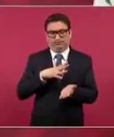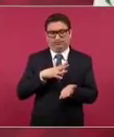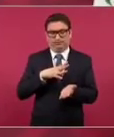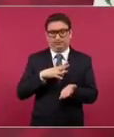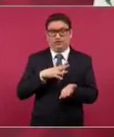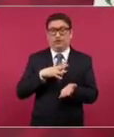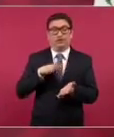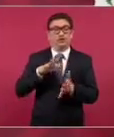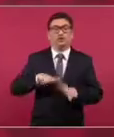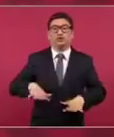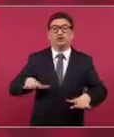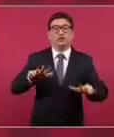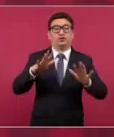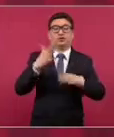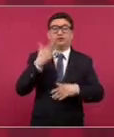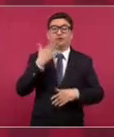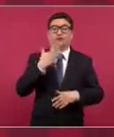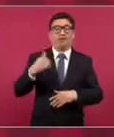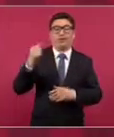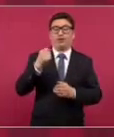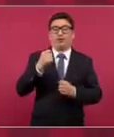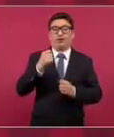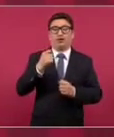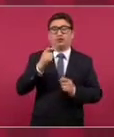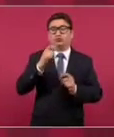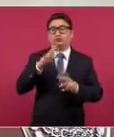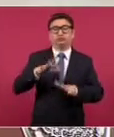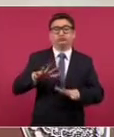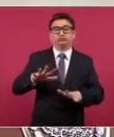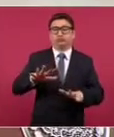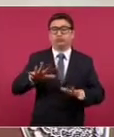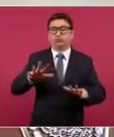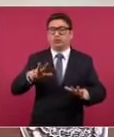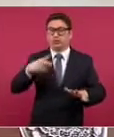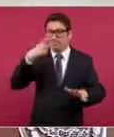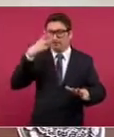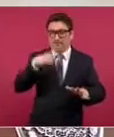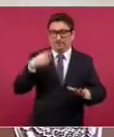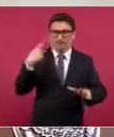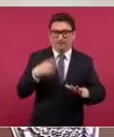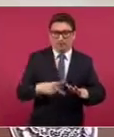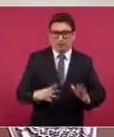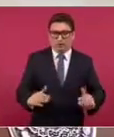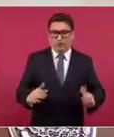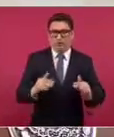la fama y la gloria del México Tenochtitlán.